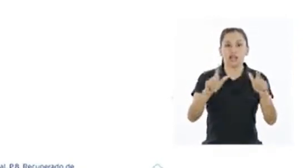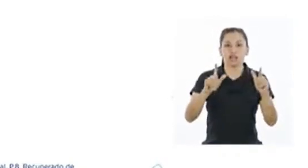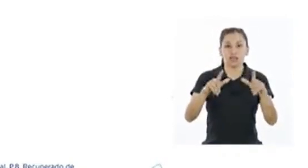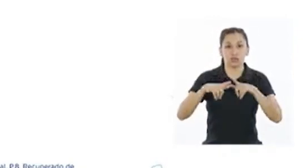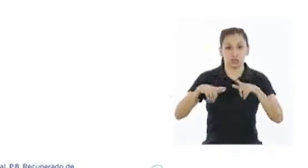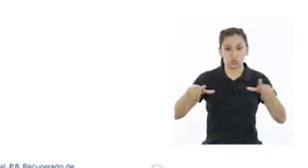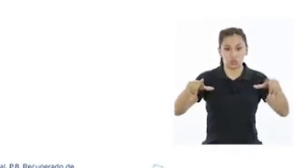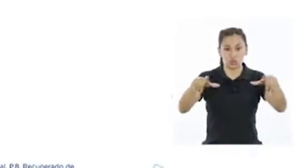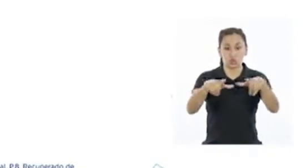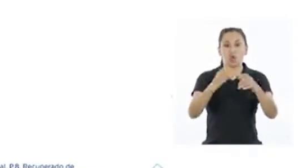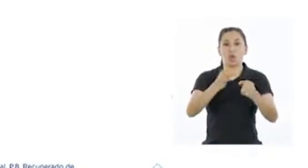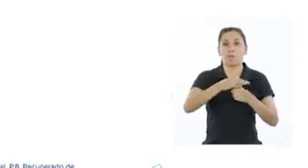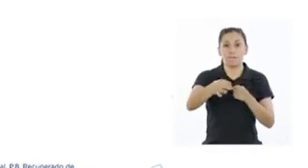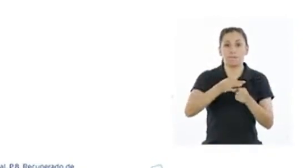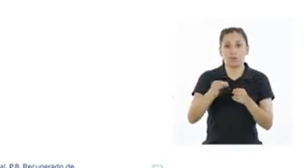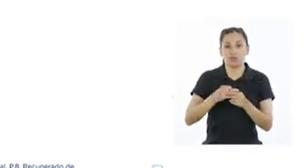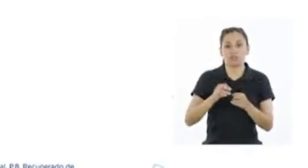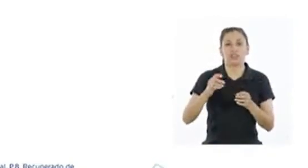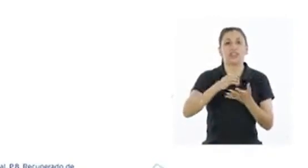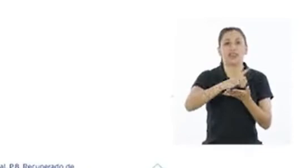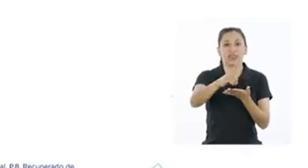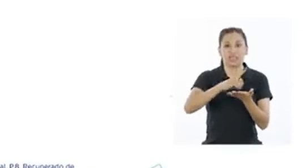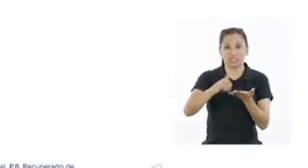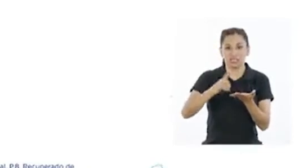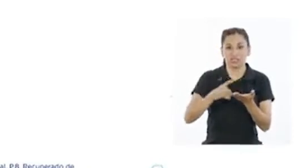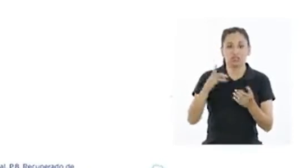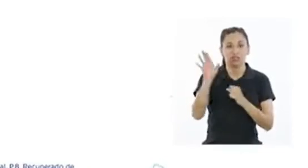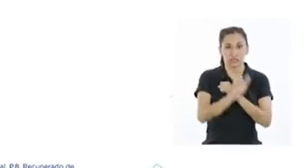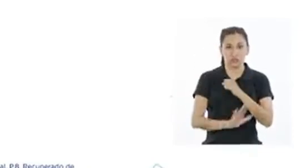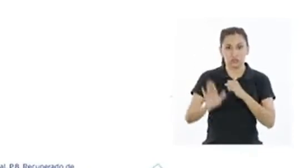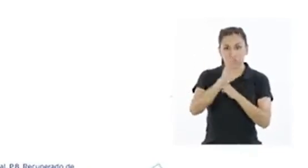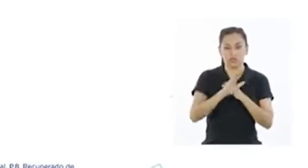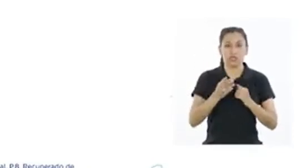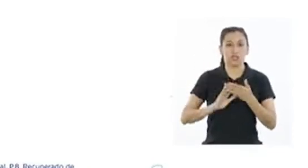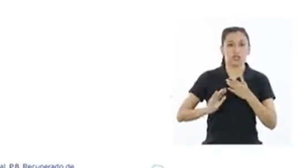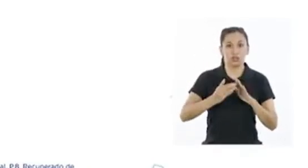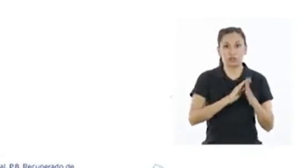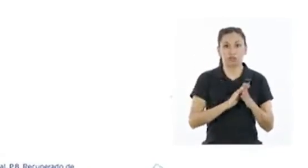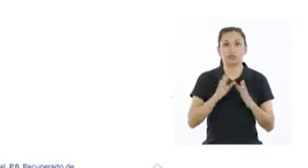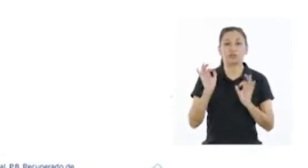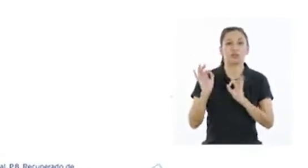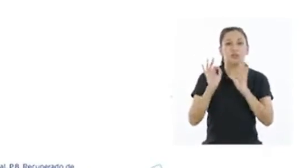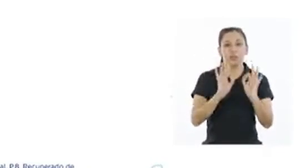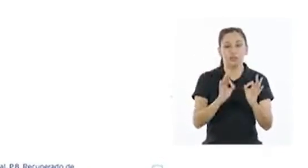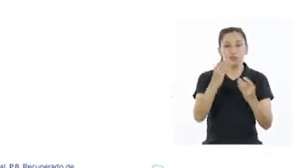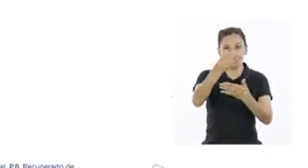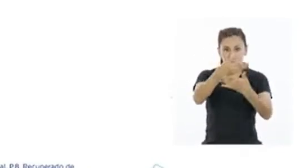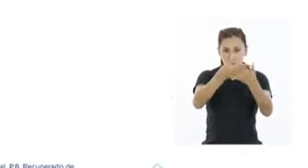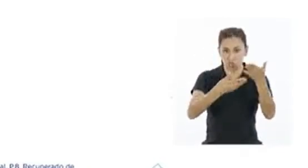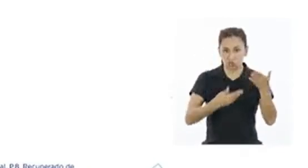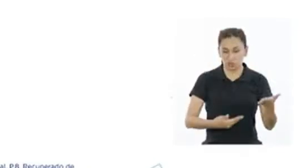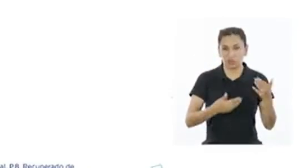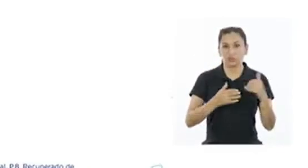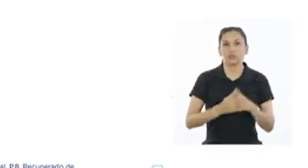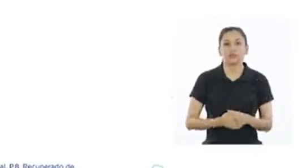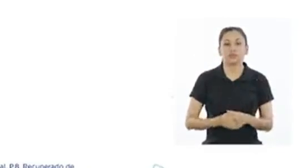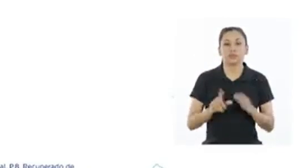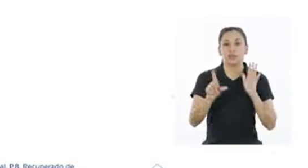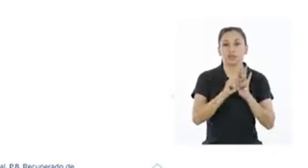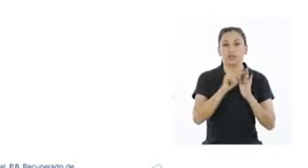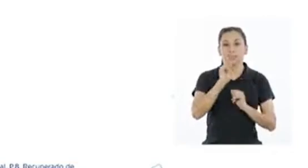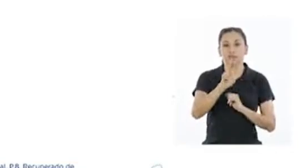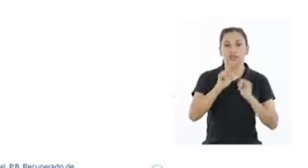acción regionales, provinciales y distritales en seguridad ciudadana con el presente documento.